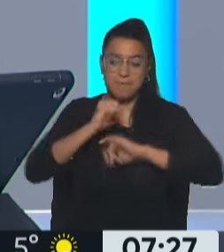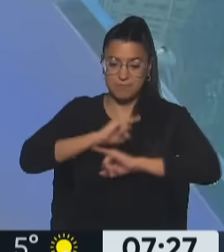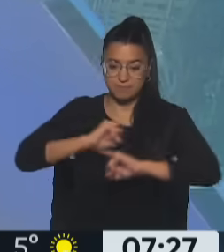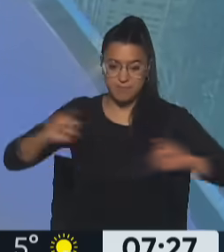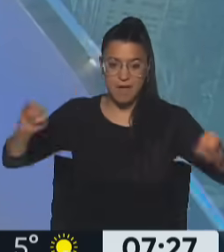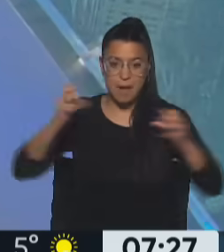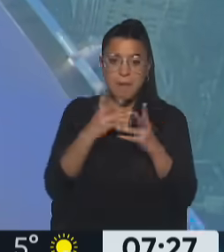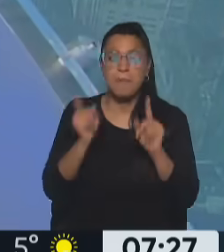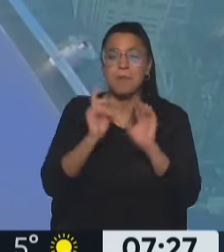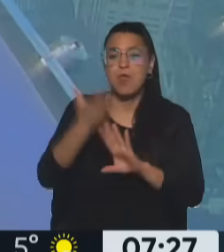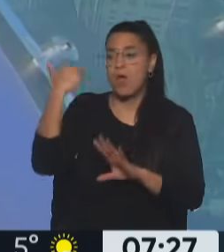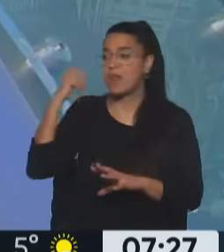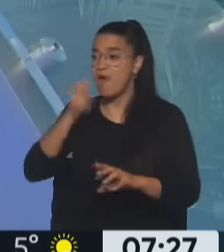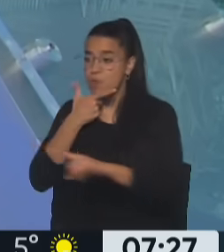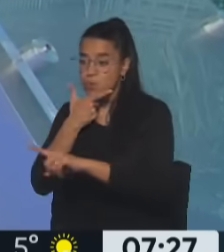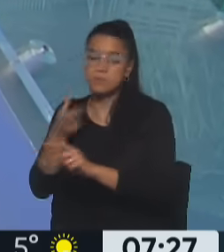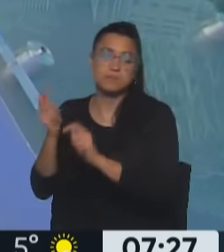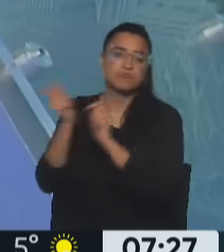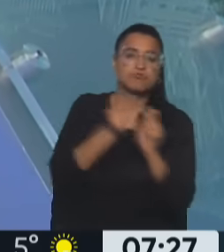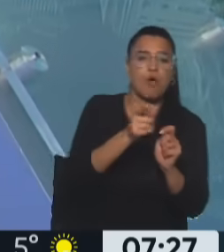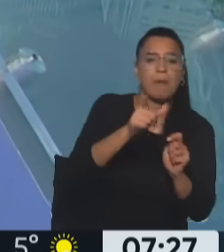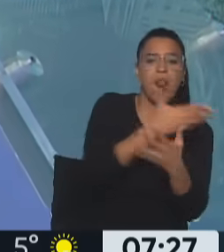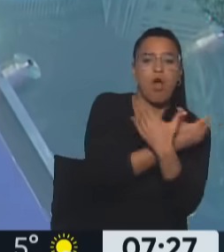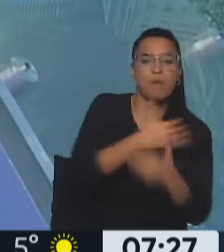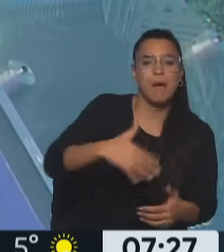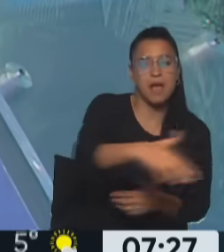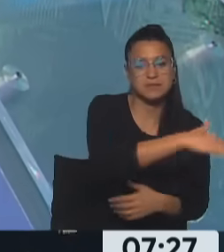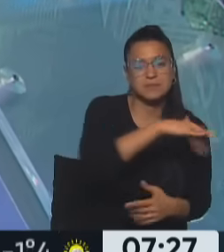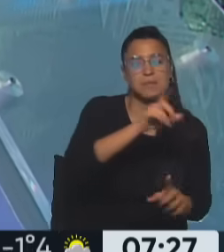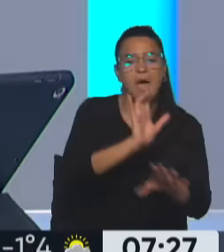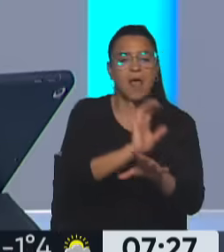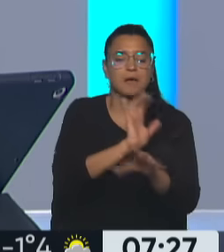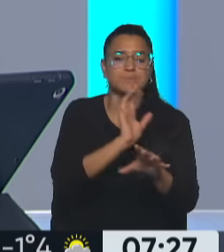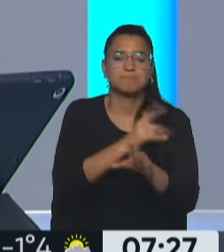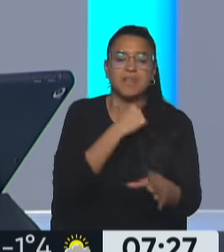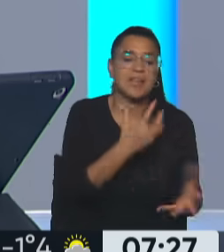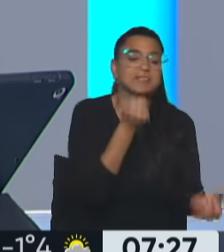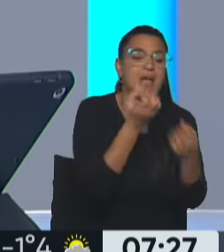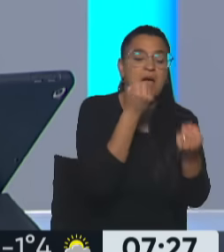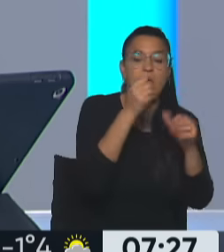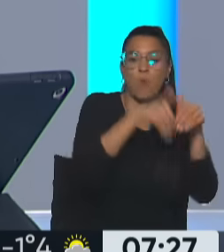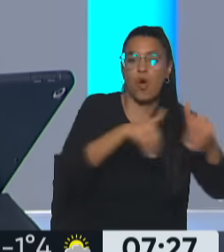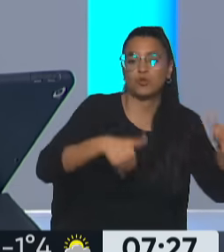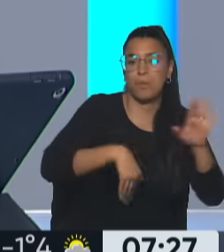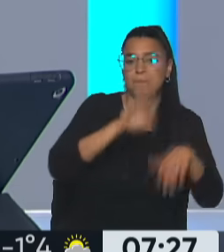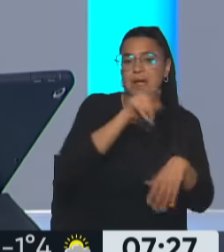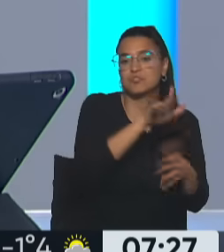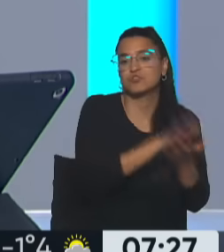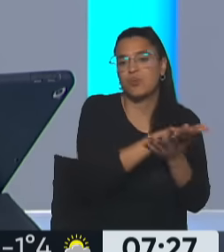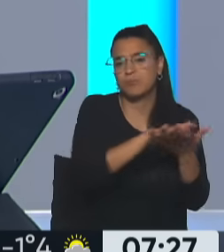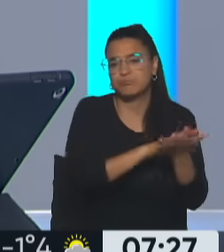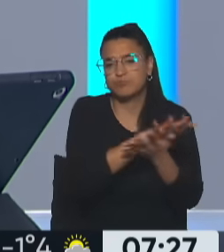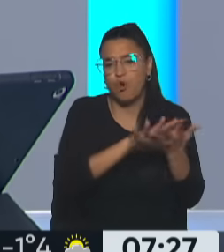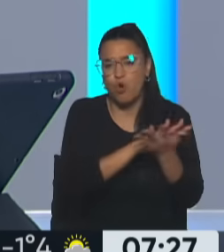En principio iba a ser en Lanús, finalmente decide que sea en Lomas de Zamora para esto de, bueno, tratar de sacarle provecho a ese supuesto caso